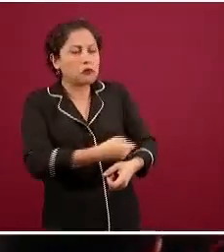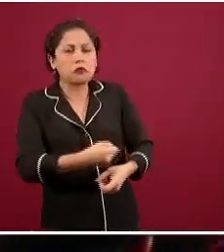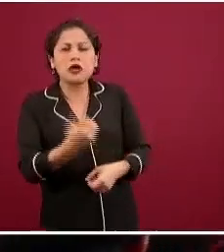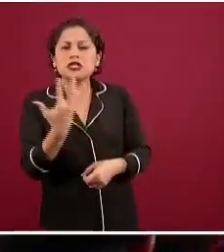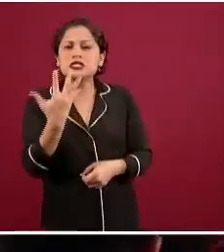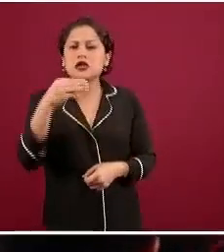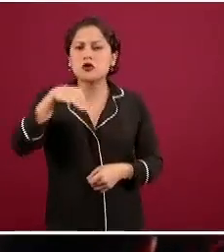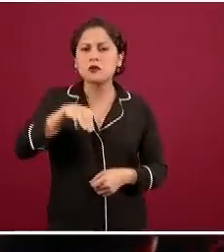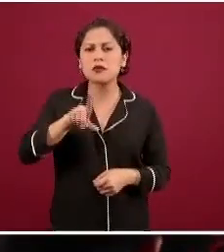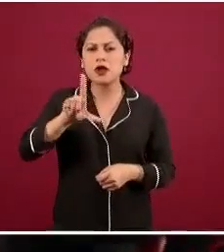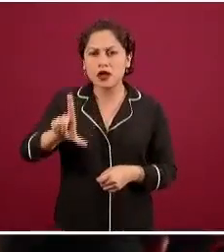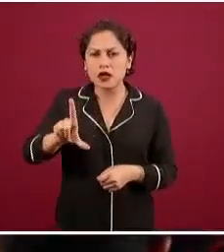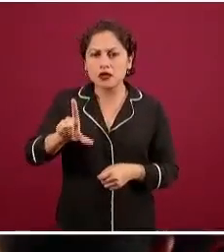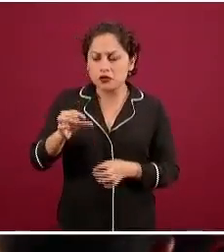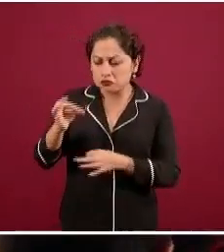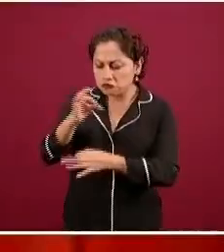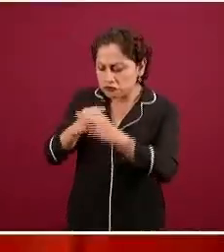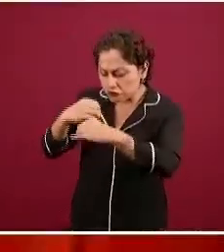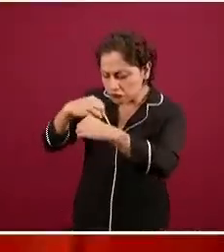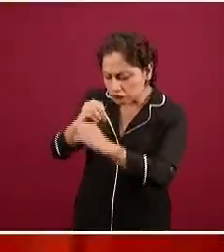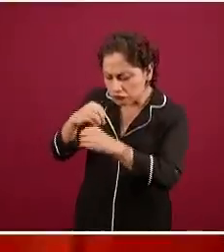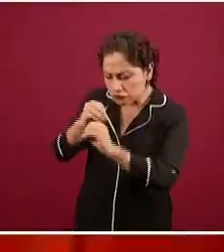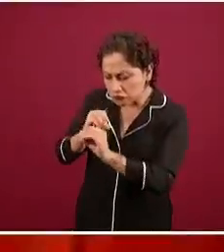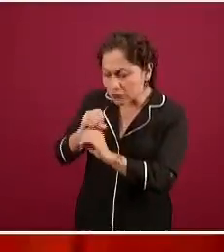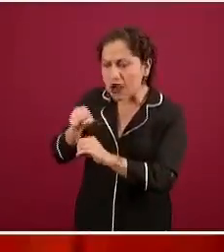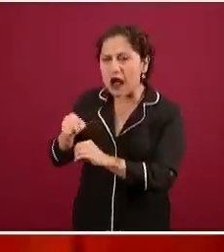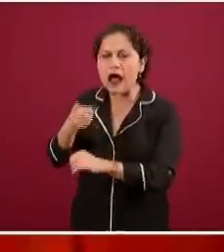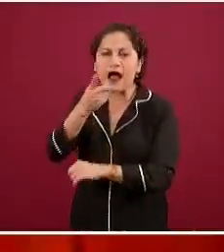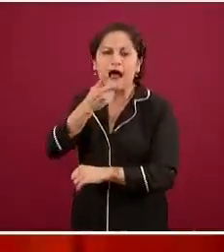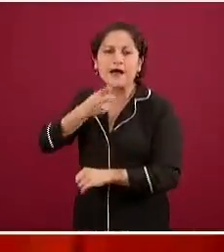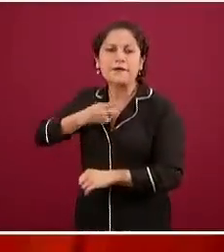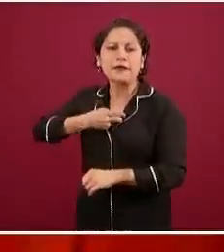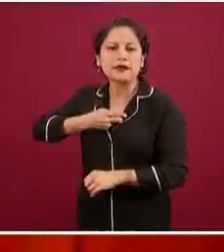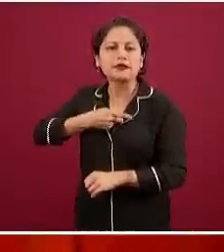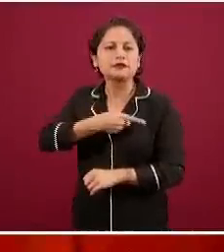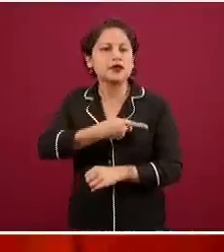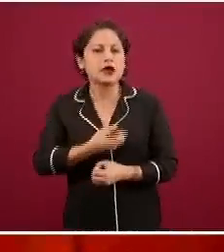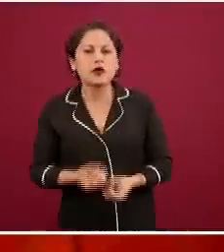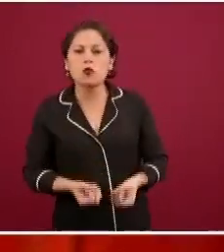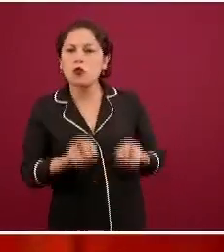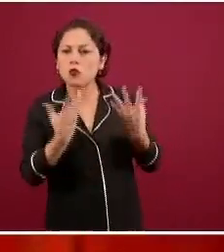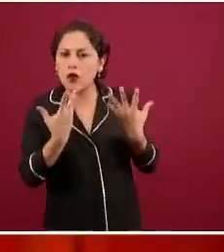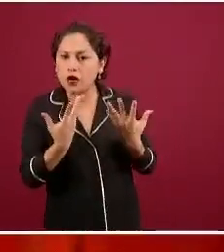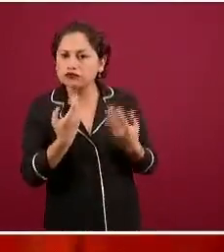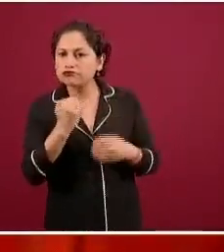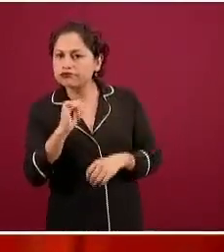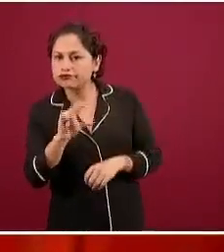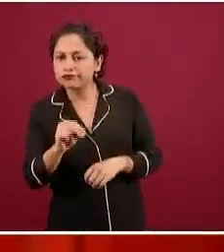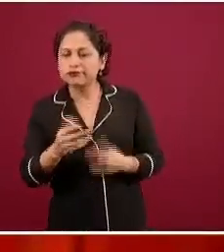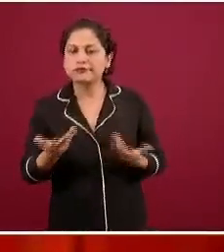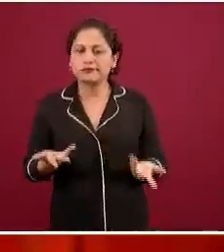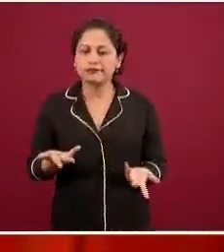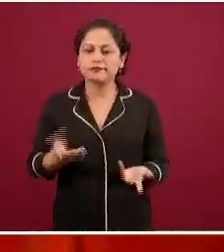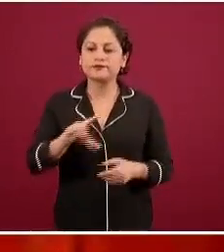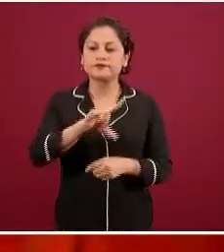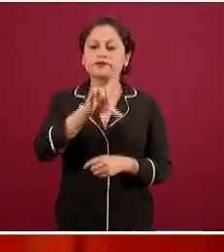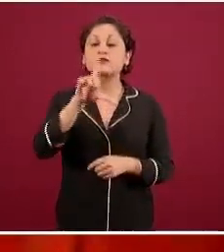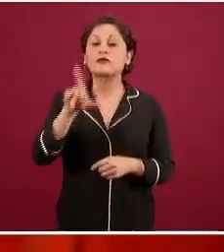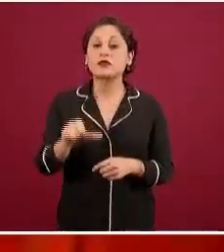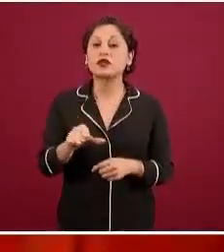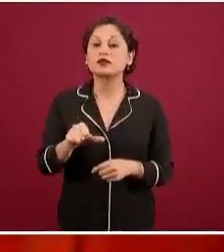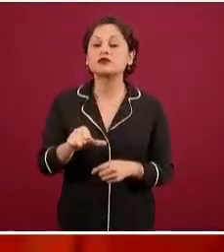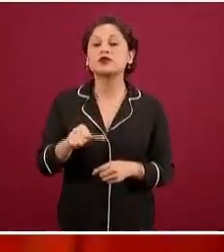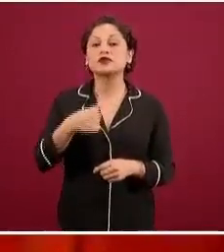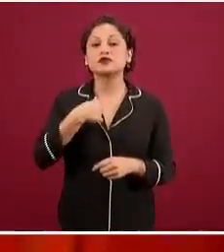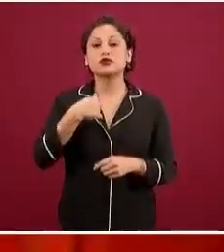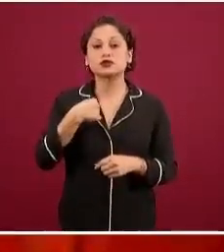Y de ahí analizo esa muestra. Y tomo una observación directa, que es cuánta hemoglobina